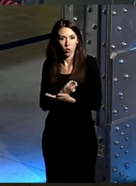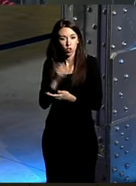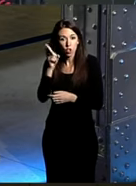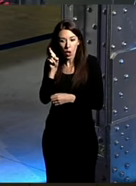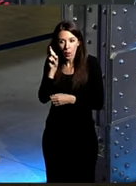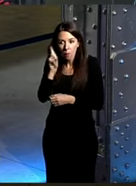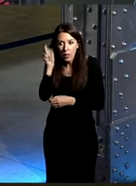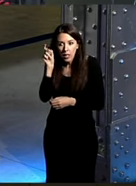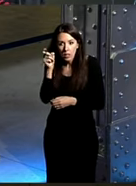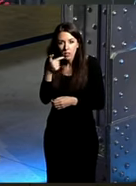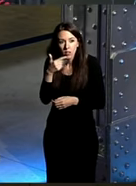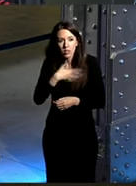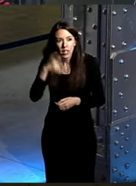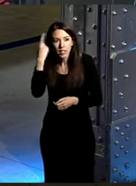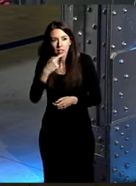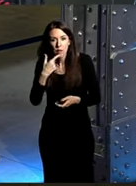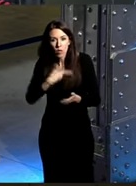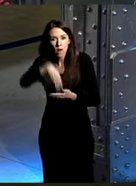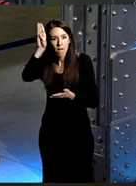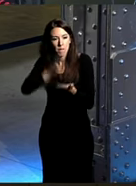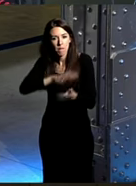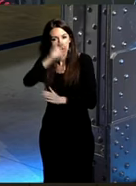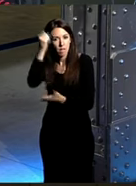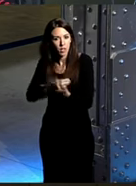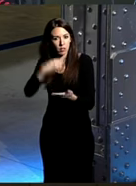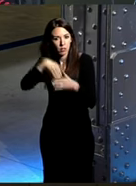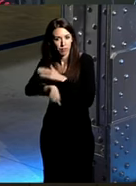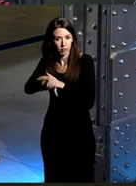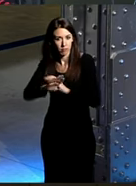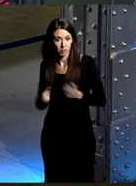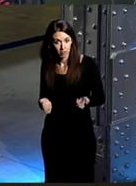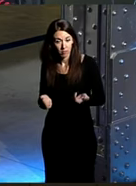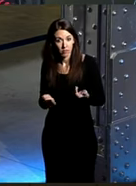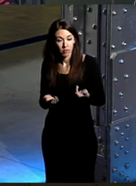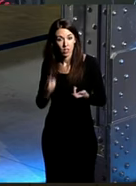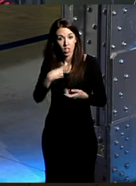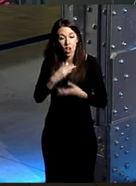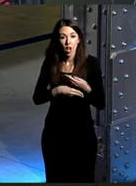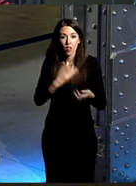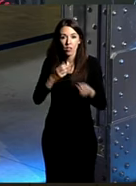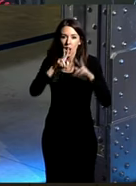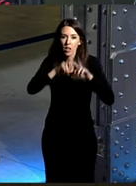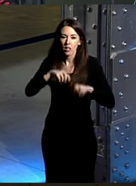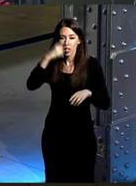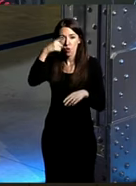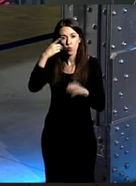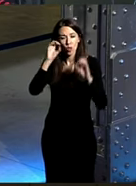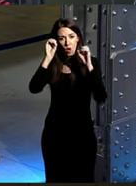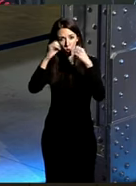clic que está diciendo qué quiere saber, Google lo anota y lo registra y lo almacena, ¿no? Entonces estamos haciendo ahora una analítica cultural de